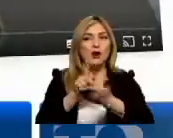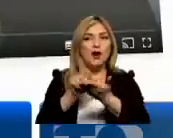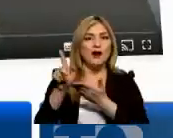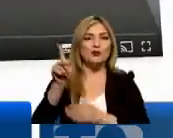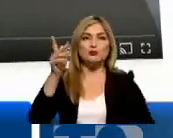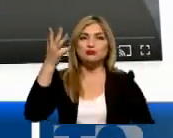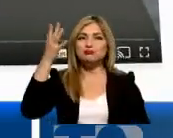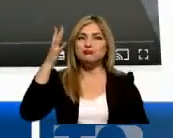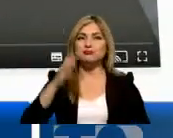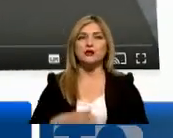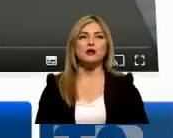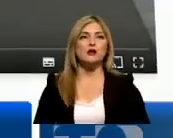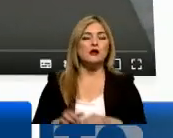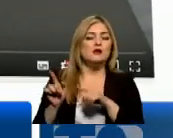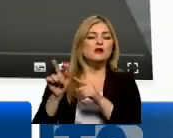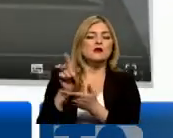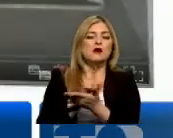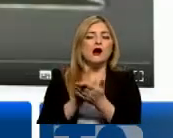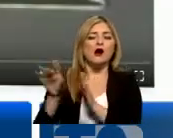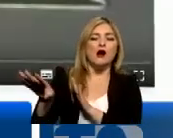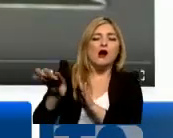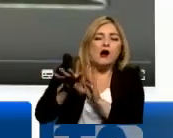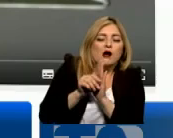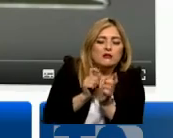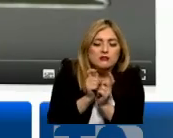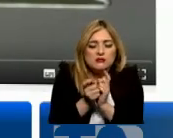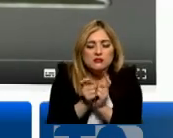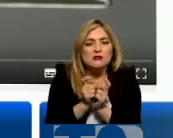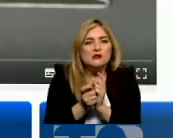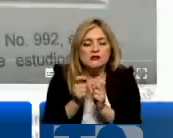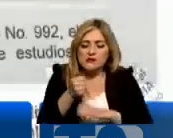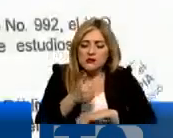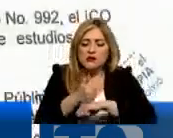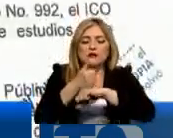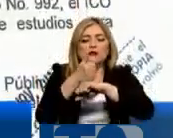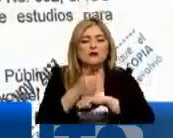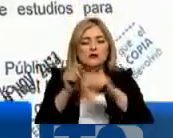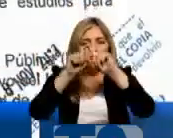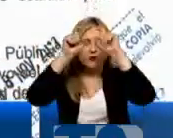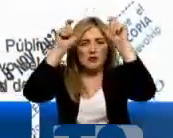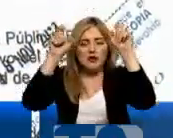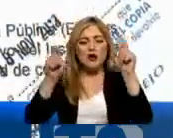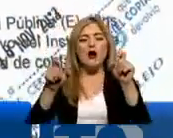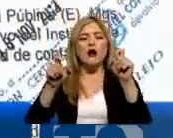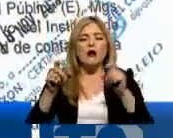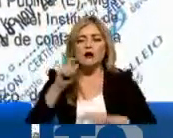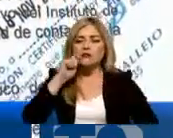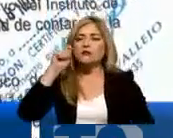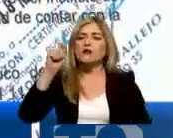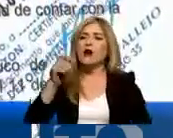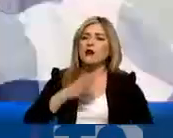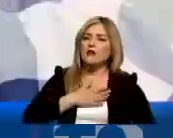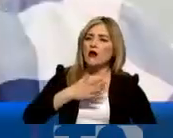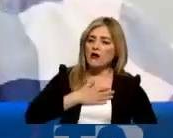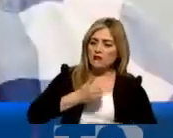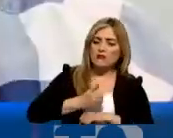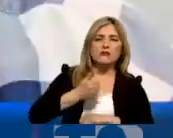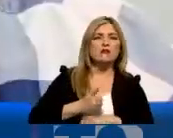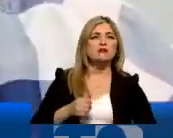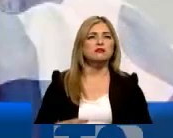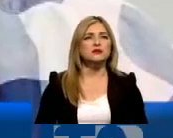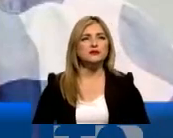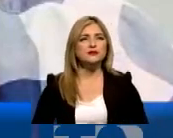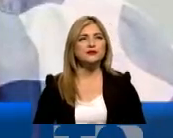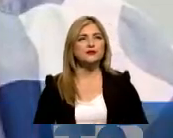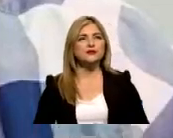pagados, se trataría de diseños copiados y modificados sin autorización de la empresa que reclama por su autoría. Se puede